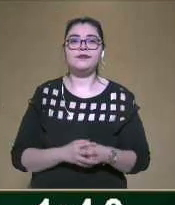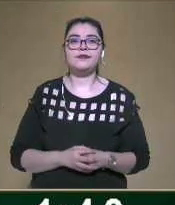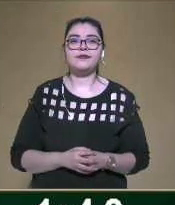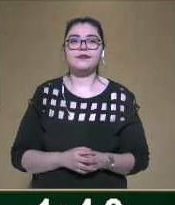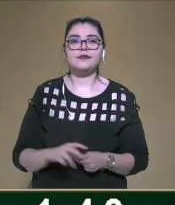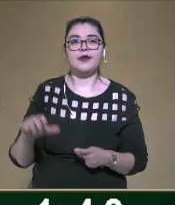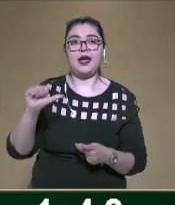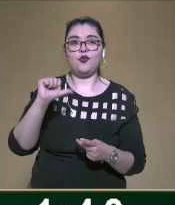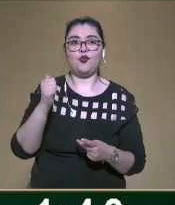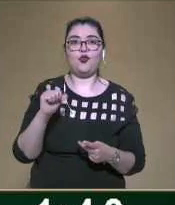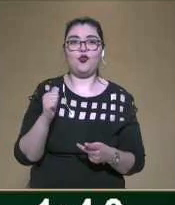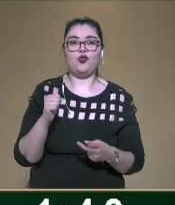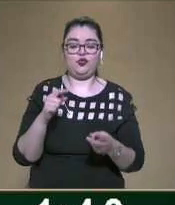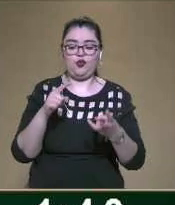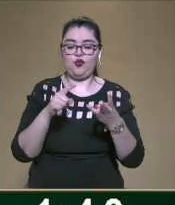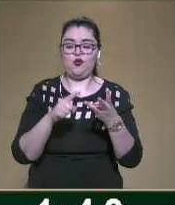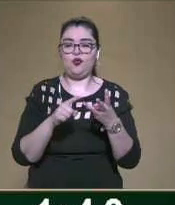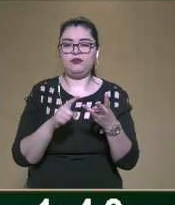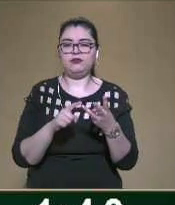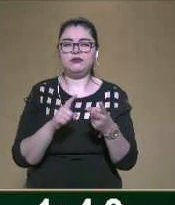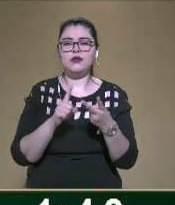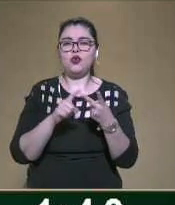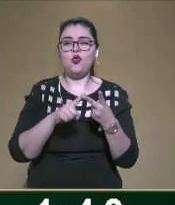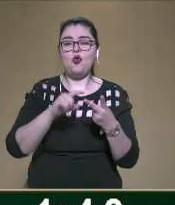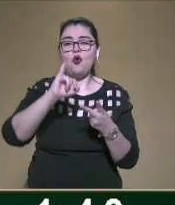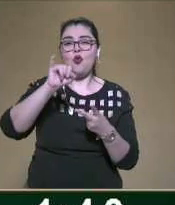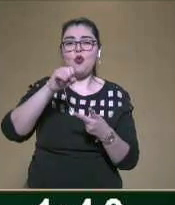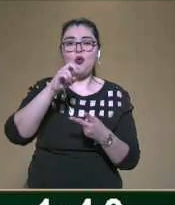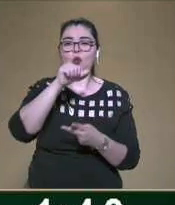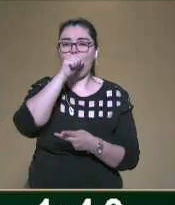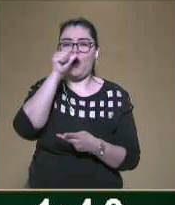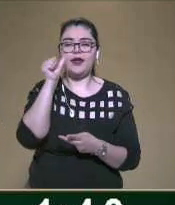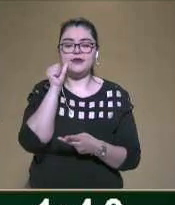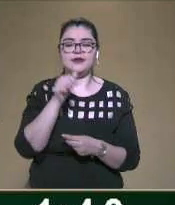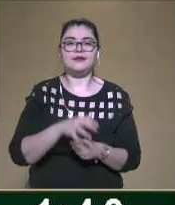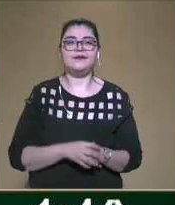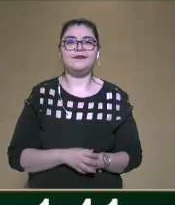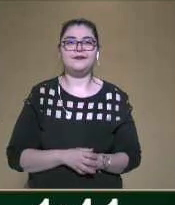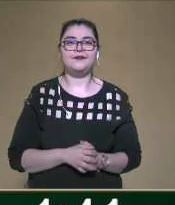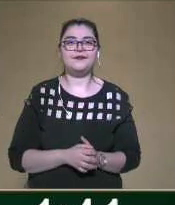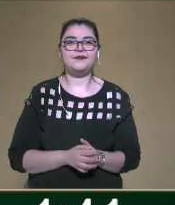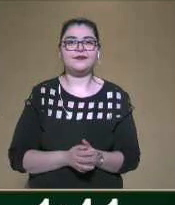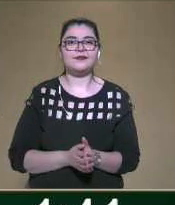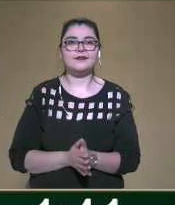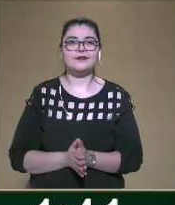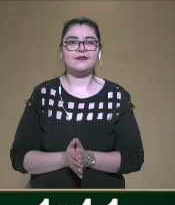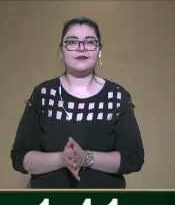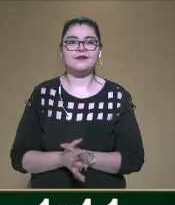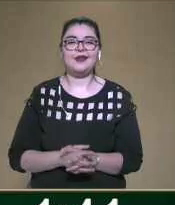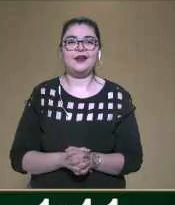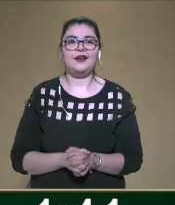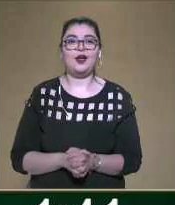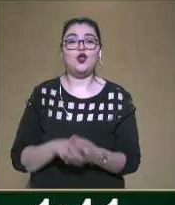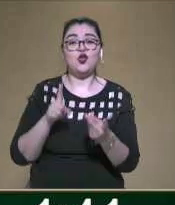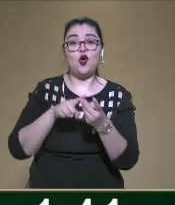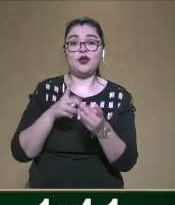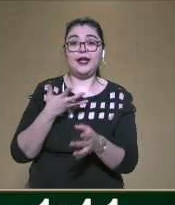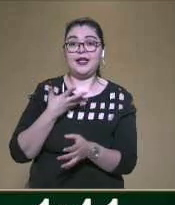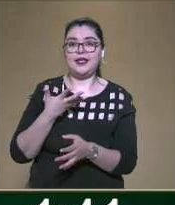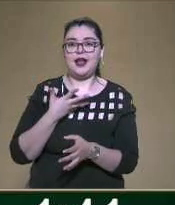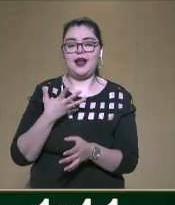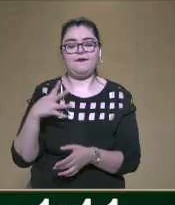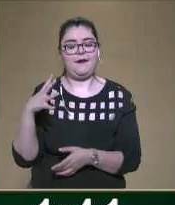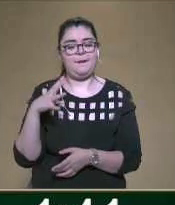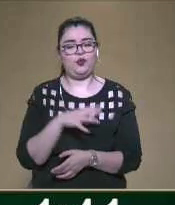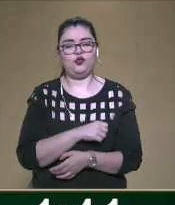otro. Y Juárez. Benito Juárez. Así es, Benito Juárez. Son los famosos tamales, bien ricos. Un saludo